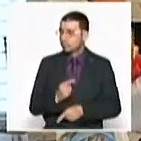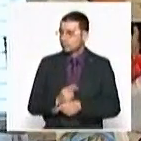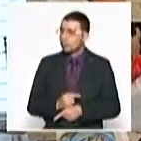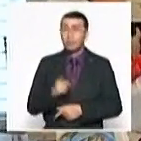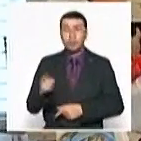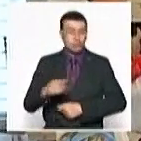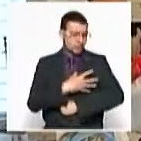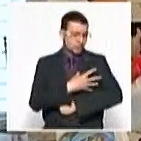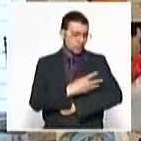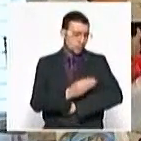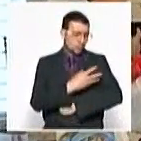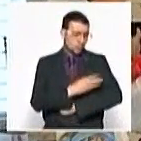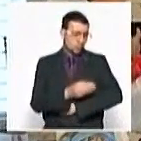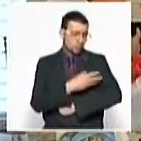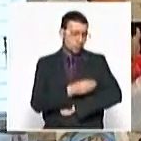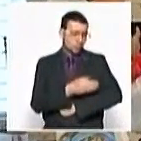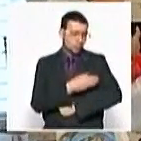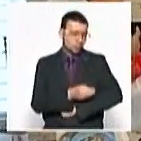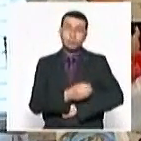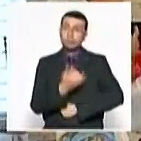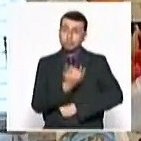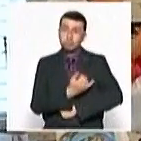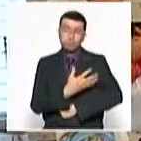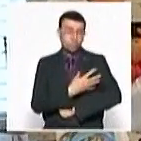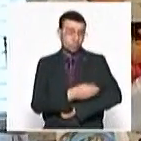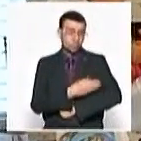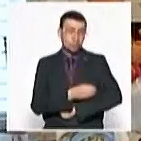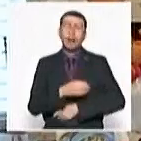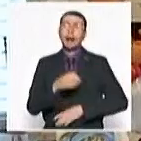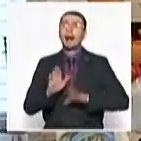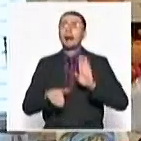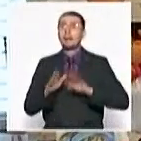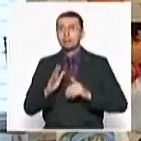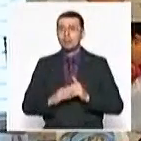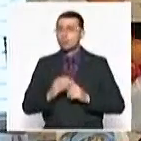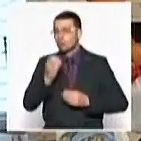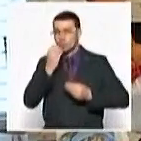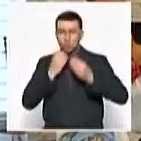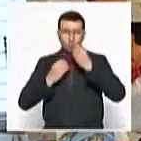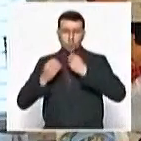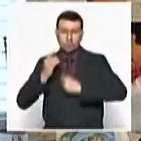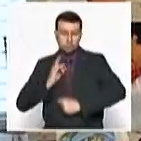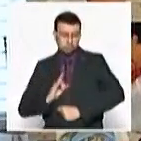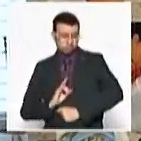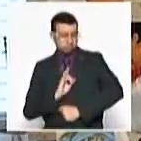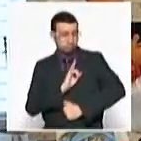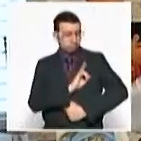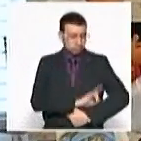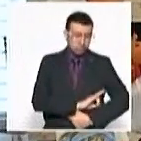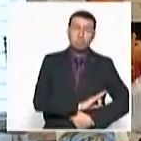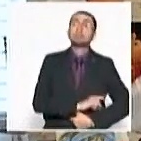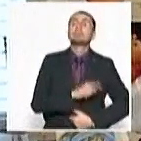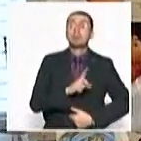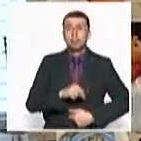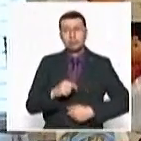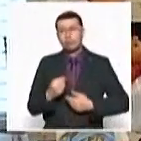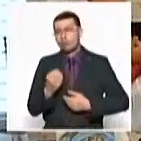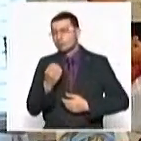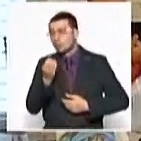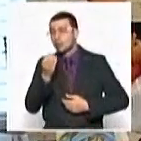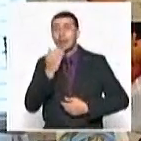la leche materna las mamás, por ejemplo, le pasan todos los nutrientes, pero también le pasan toxinas. Entonces es una mamá que